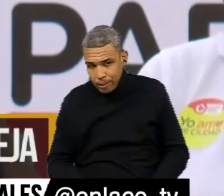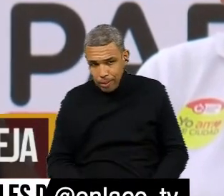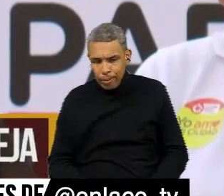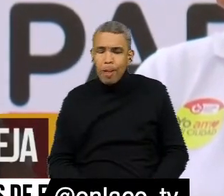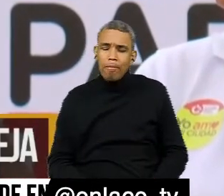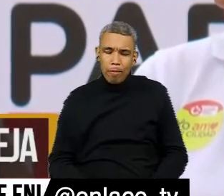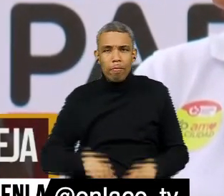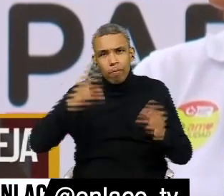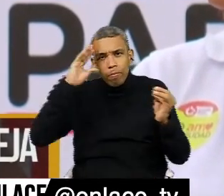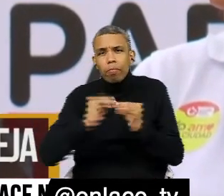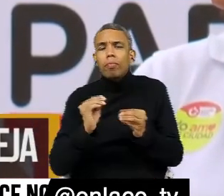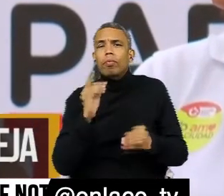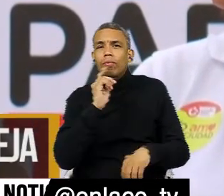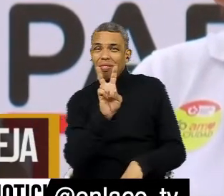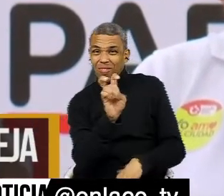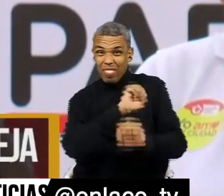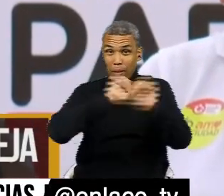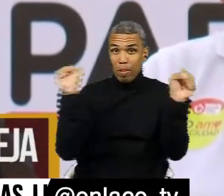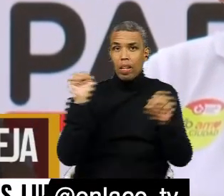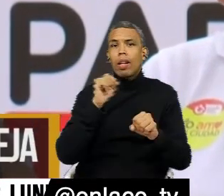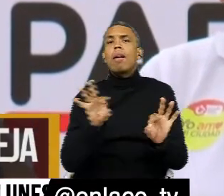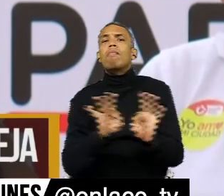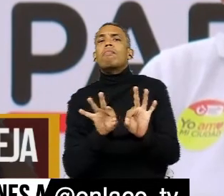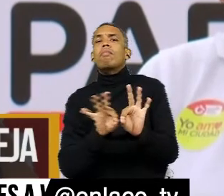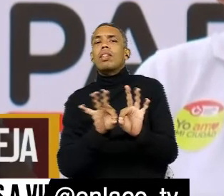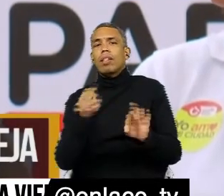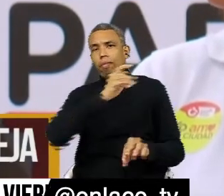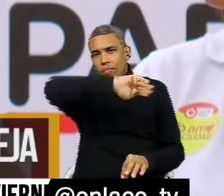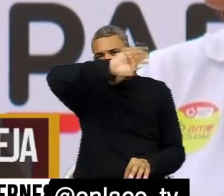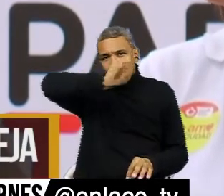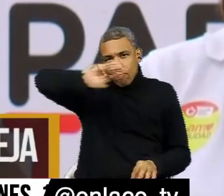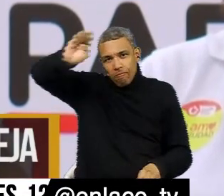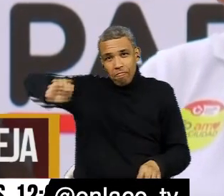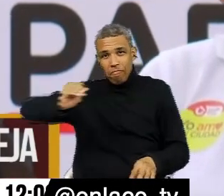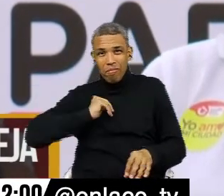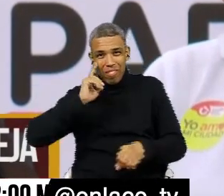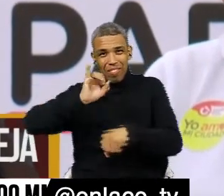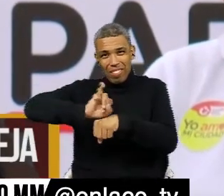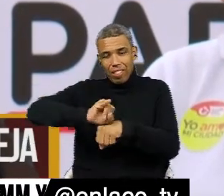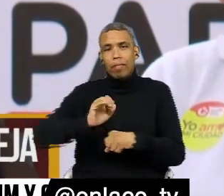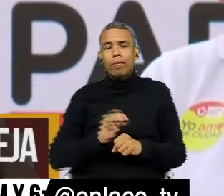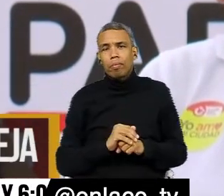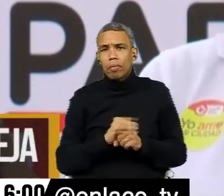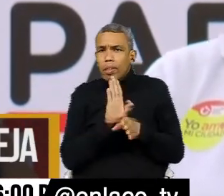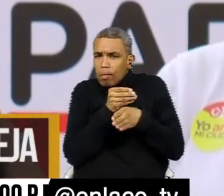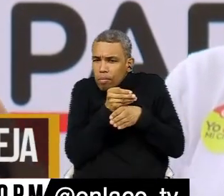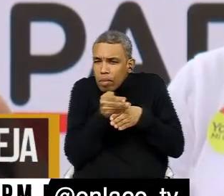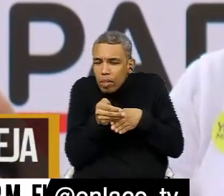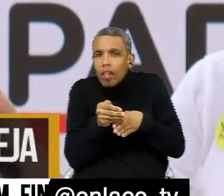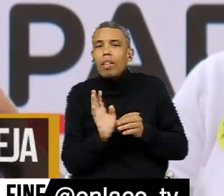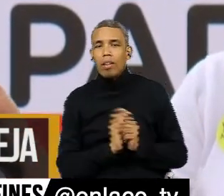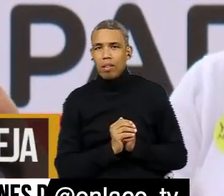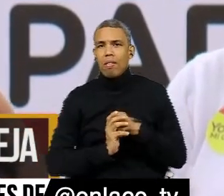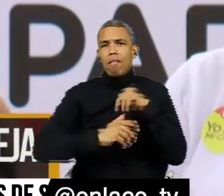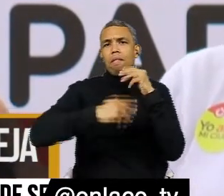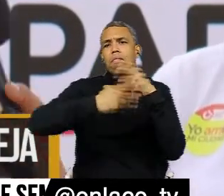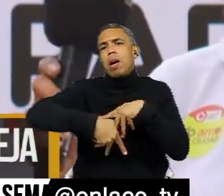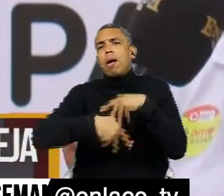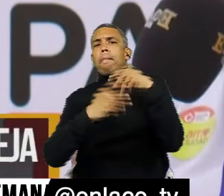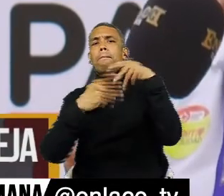mañana en la Iglesia del Sagrado Corazón y seguidamente la izada del pabellón en la plaza Plaza Luis Pinilla, que es la que está ubicada enfrente de la